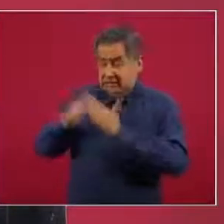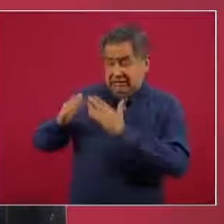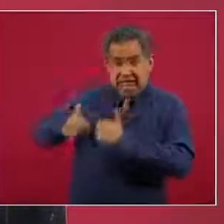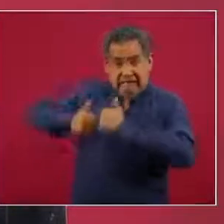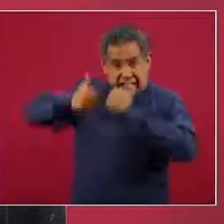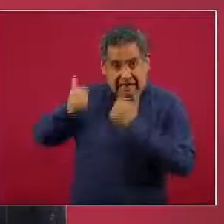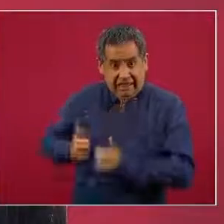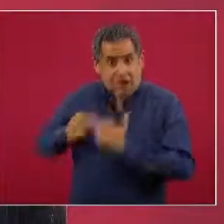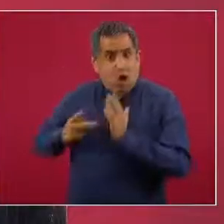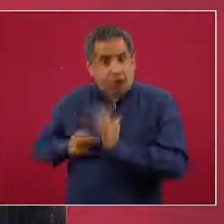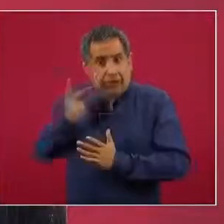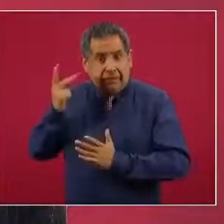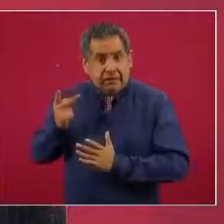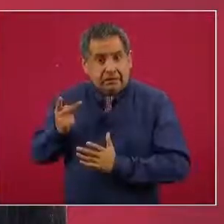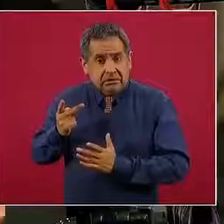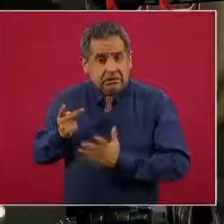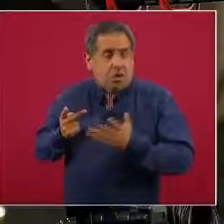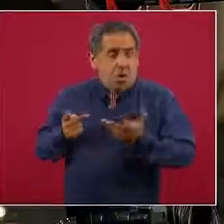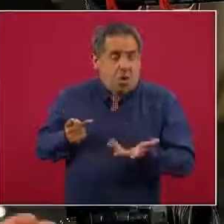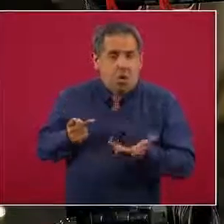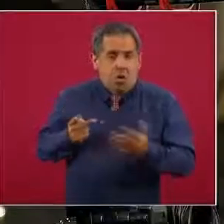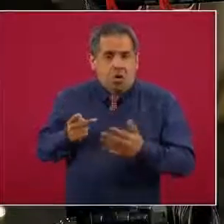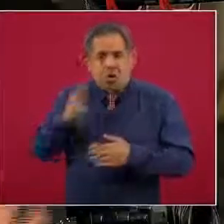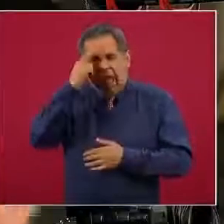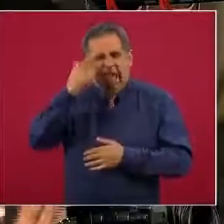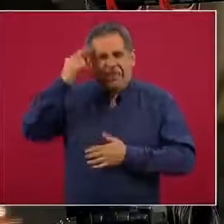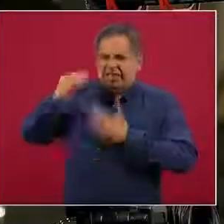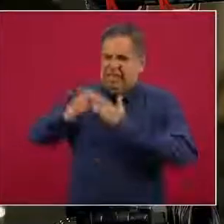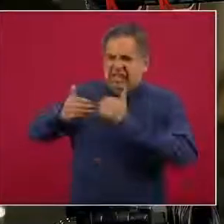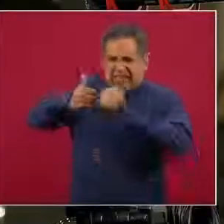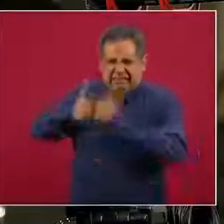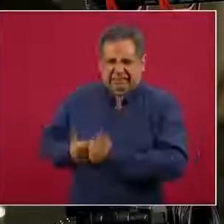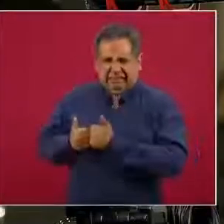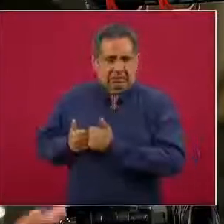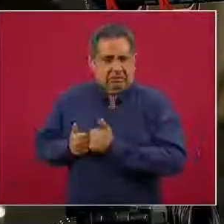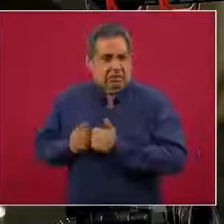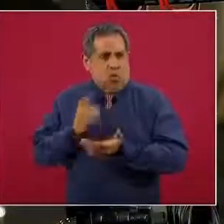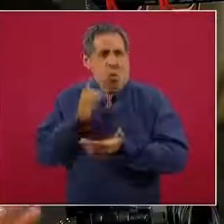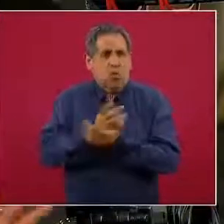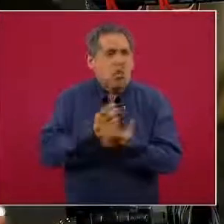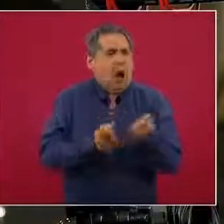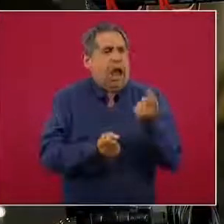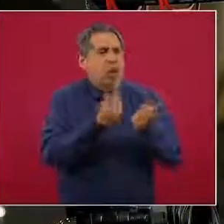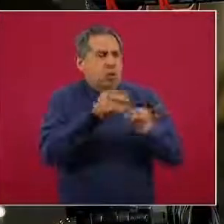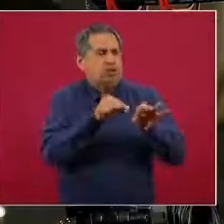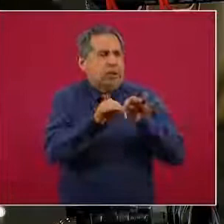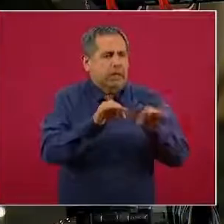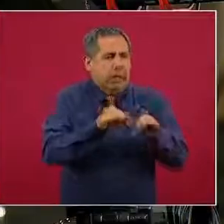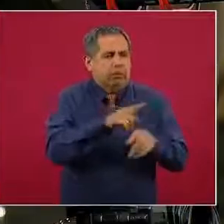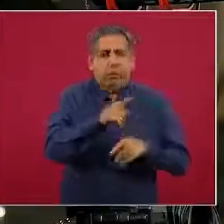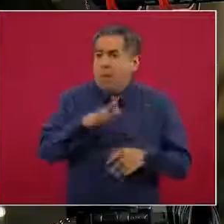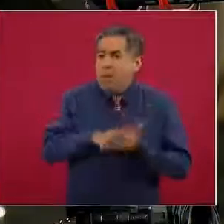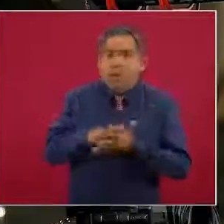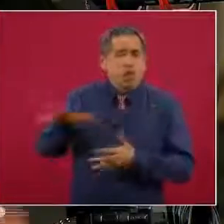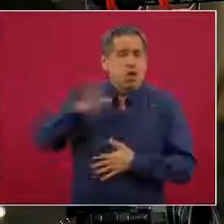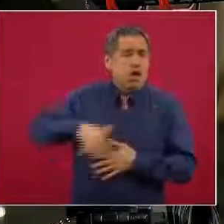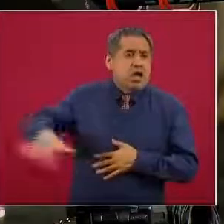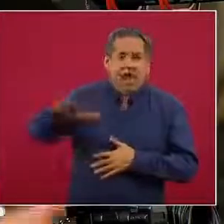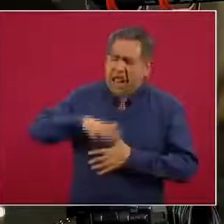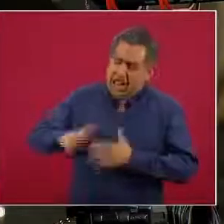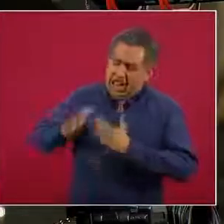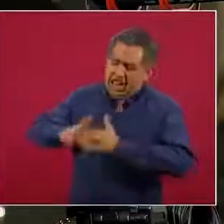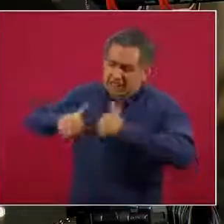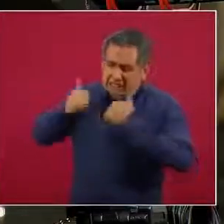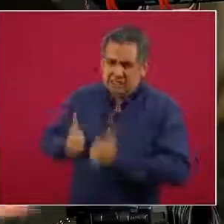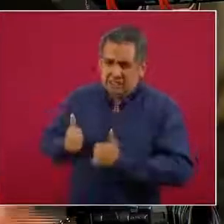en donde solamente, como al principio que era muy restrictivo, que solamente las actividades esenciales podían realizarse y